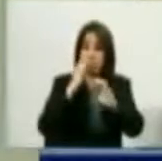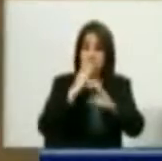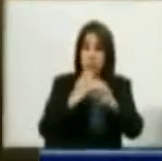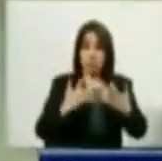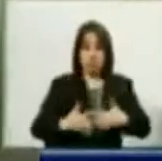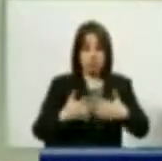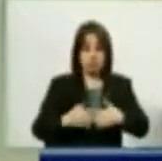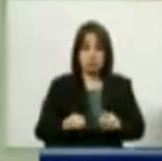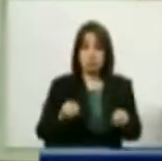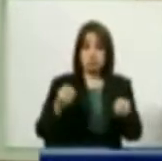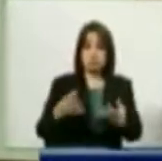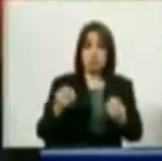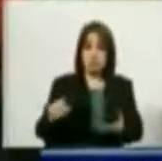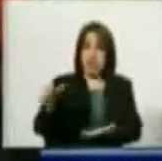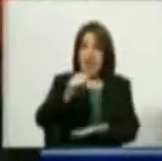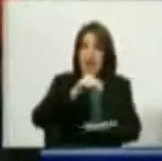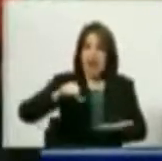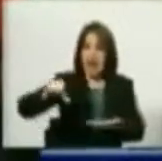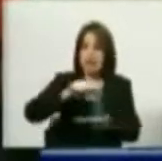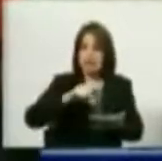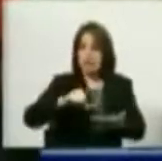litros de aceite mil caucho